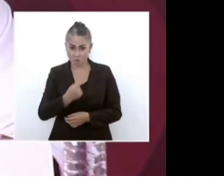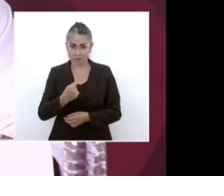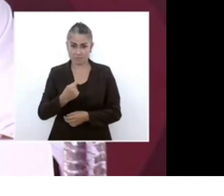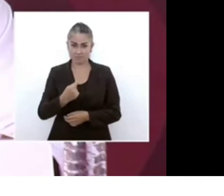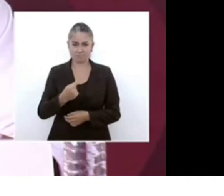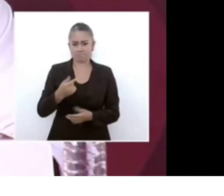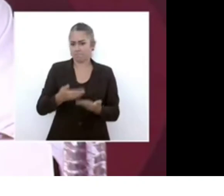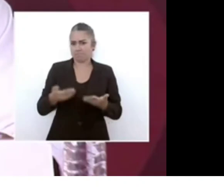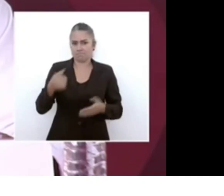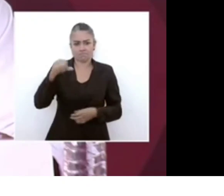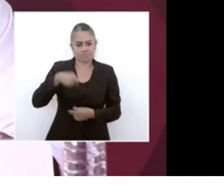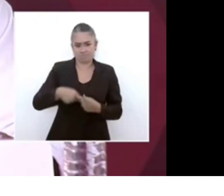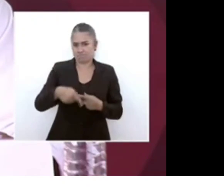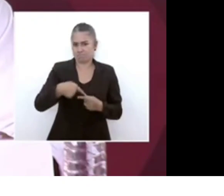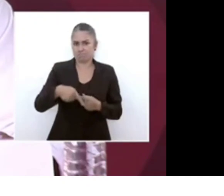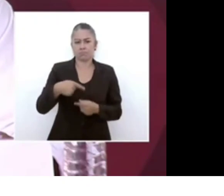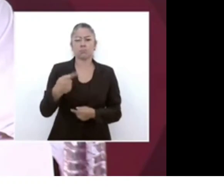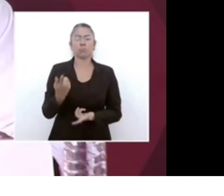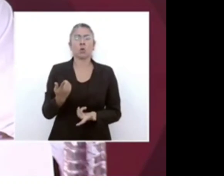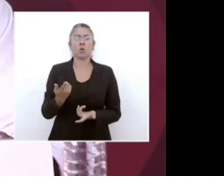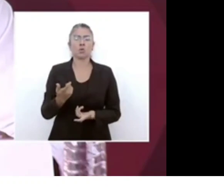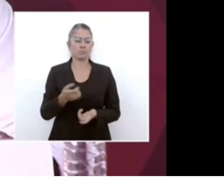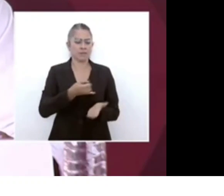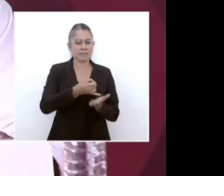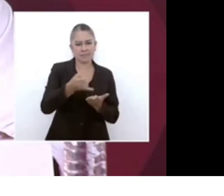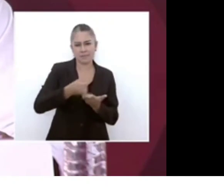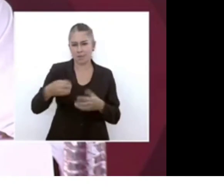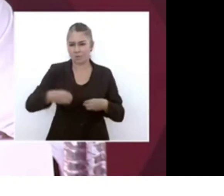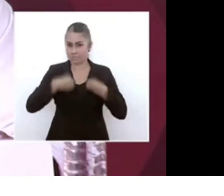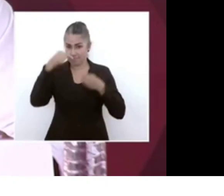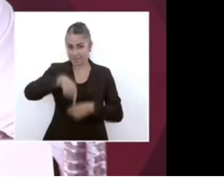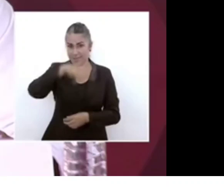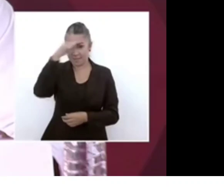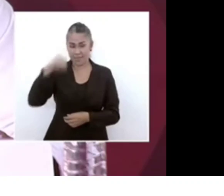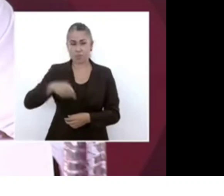general de Sembrando Vida en Nayarit es de 246.590.000